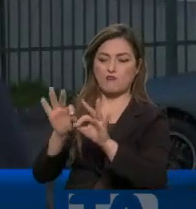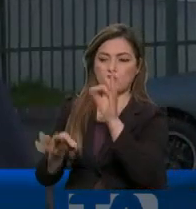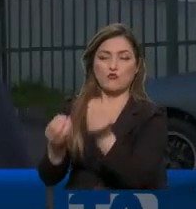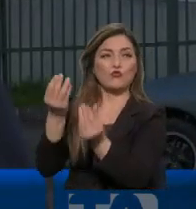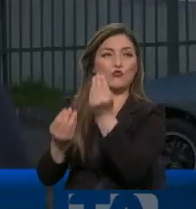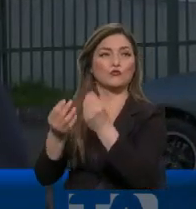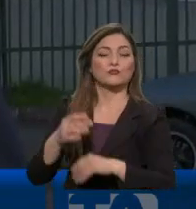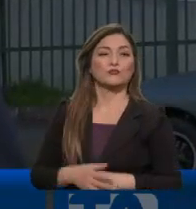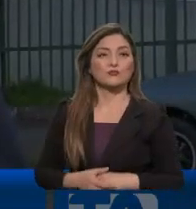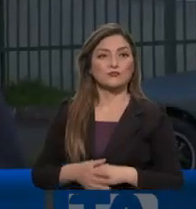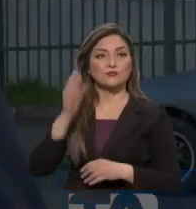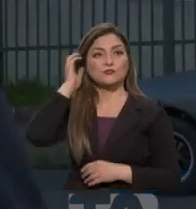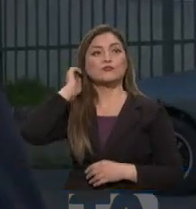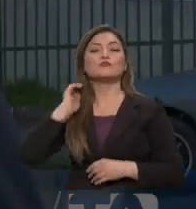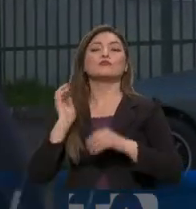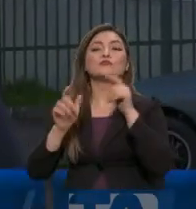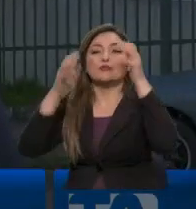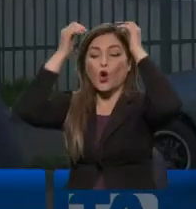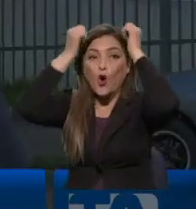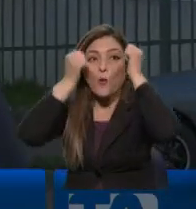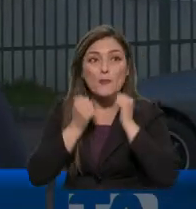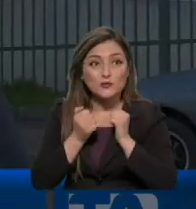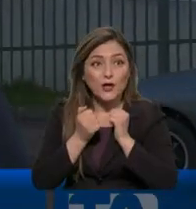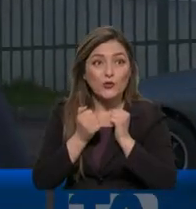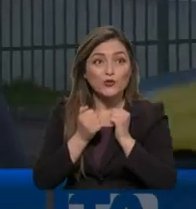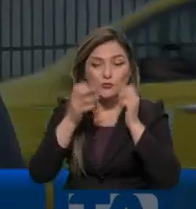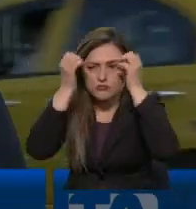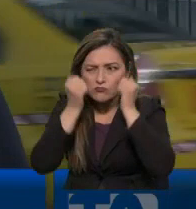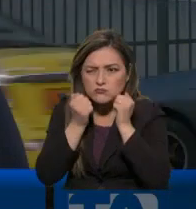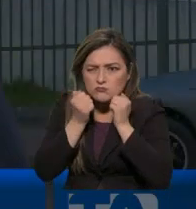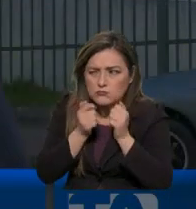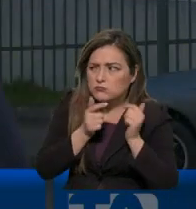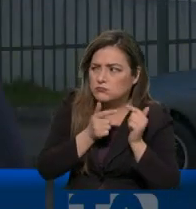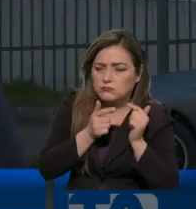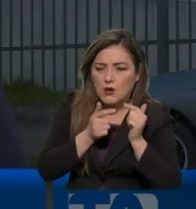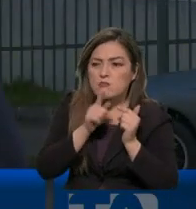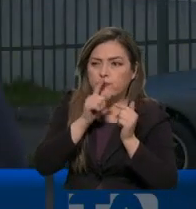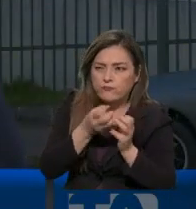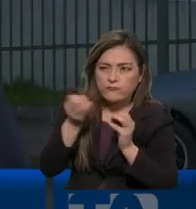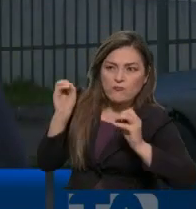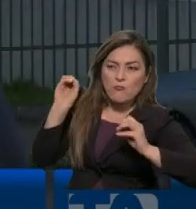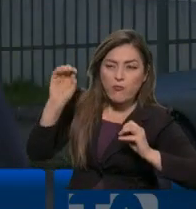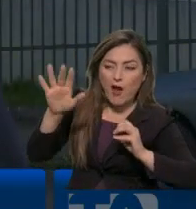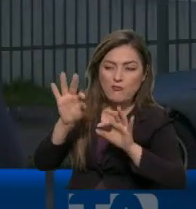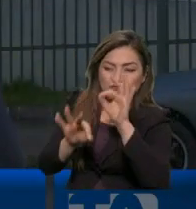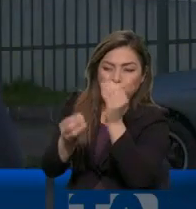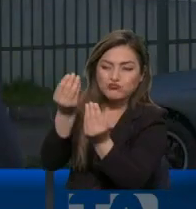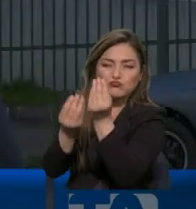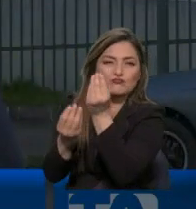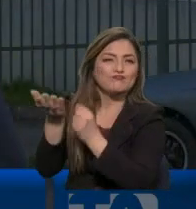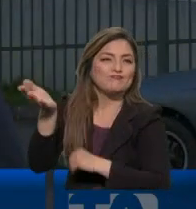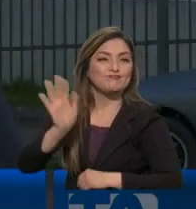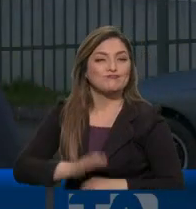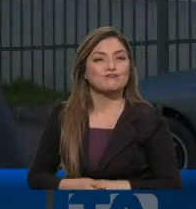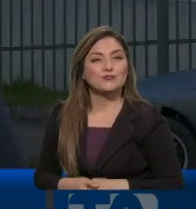habían aparecido unos encapuchados en el camino, sí, antes de llegar a la comunidad Maicuans, habían procedido a